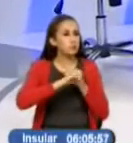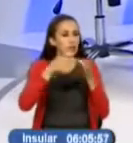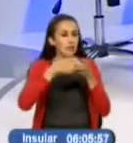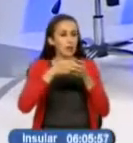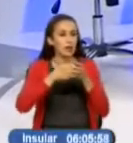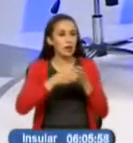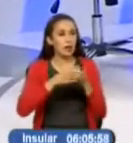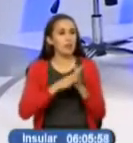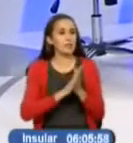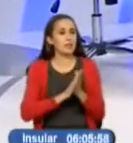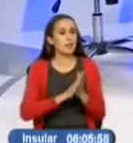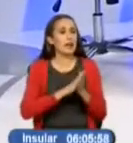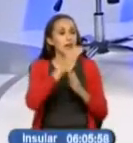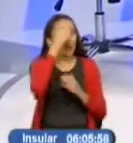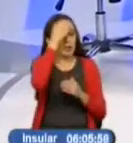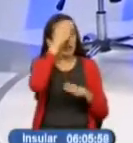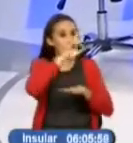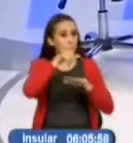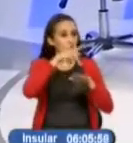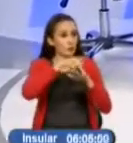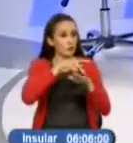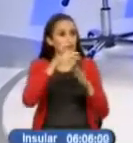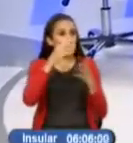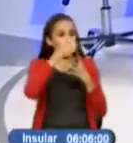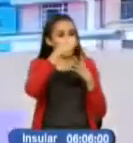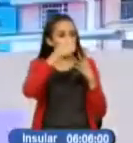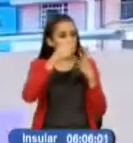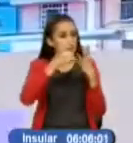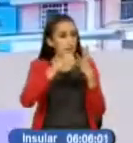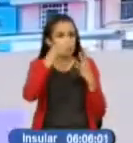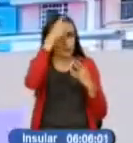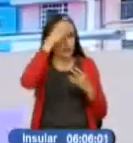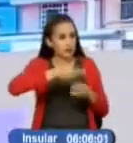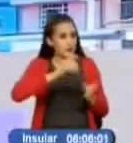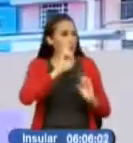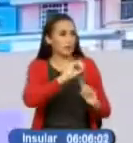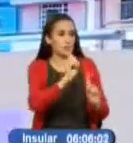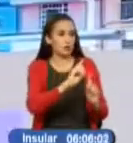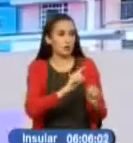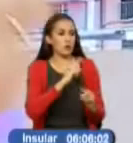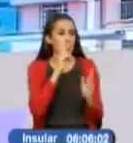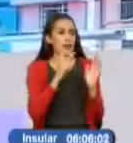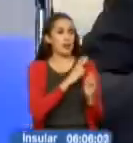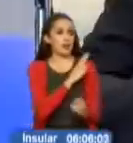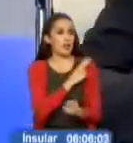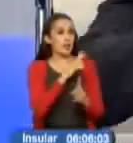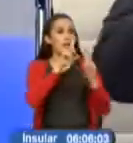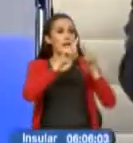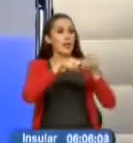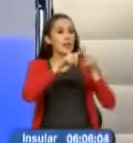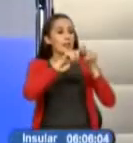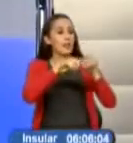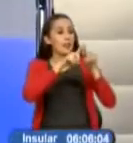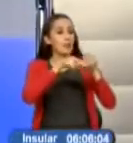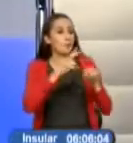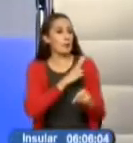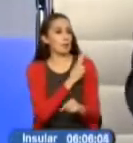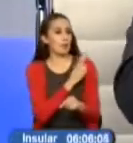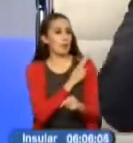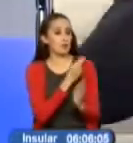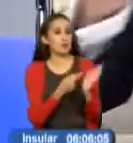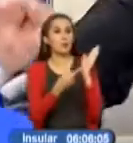decide la Secretaría. Esto no es así. Es decir, aquí está muy claro qué es lo que oferta cada una de las universidades. O sea, hay autonomía para haber determinado